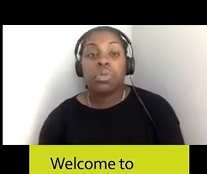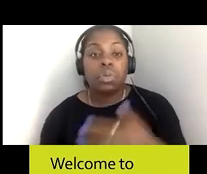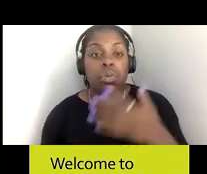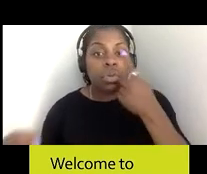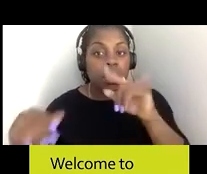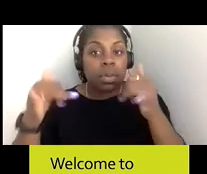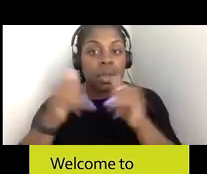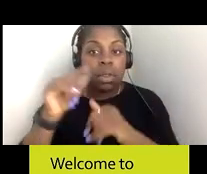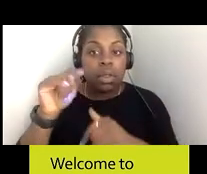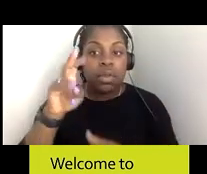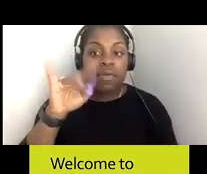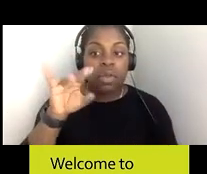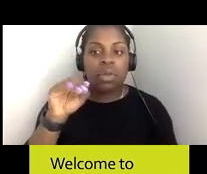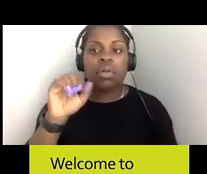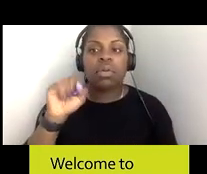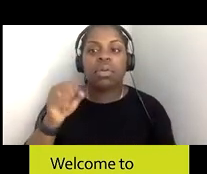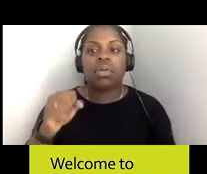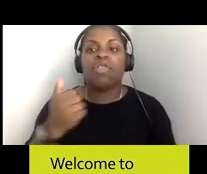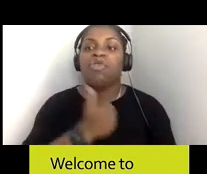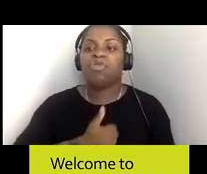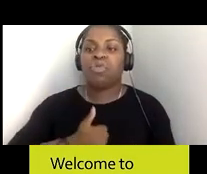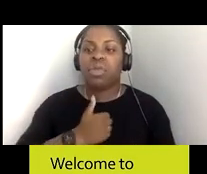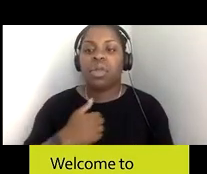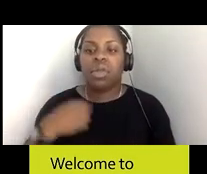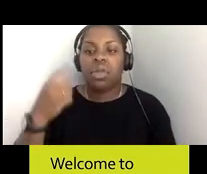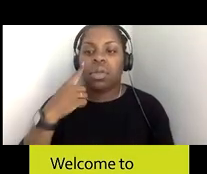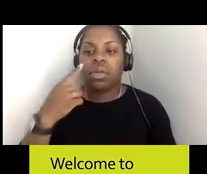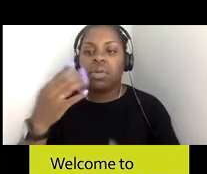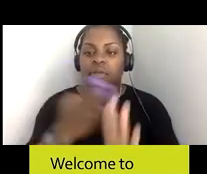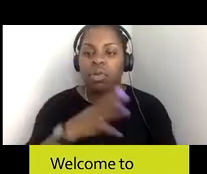¿Puedes poner el video, por favor?